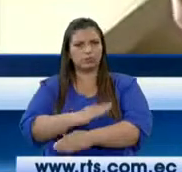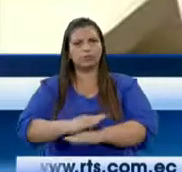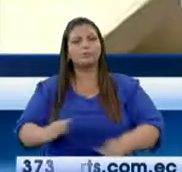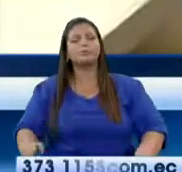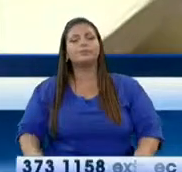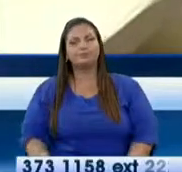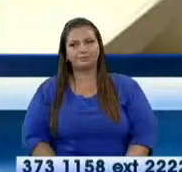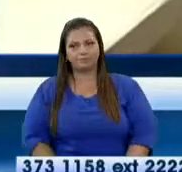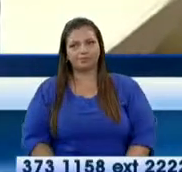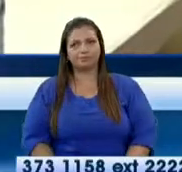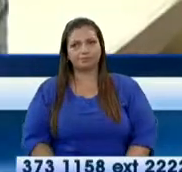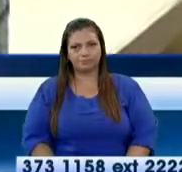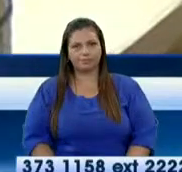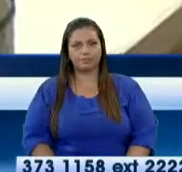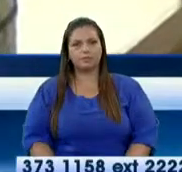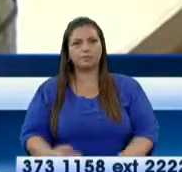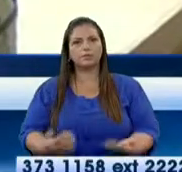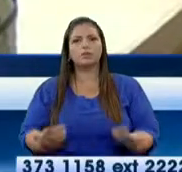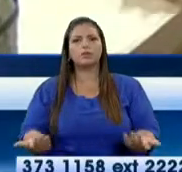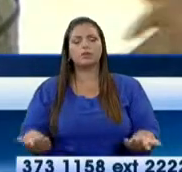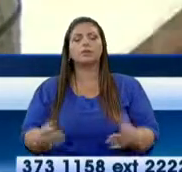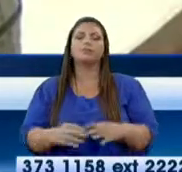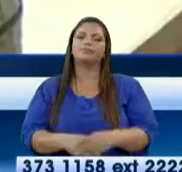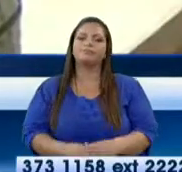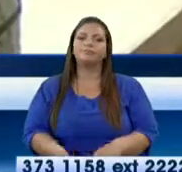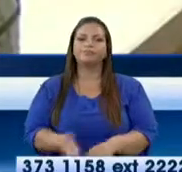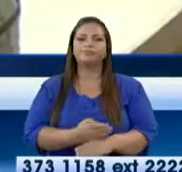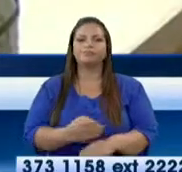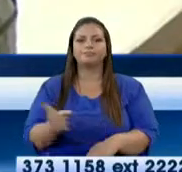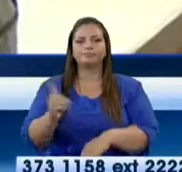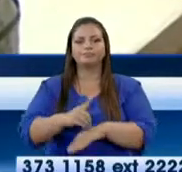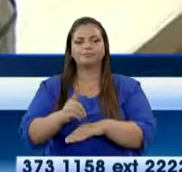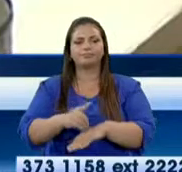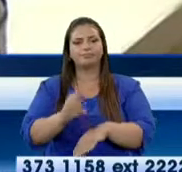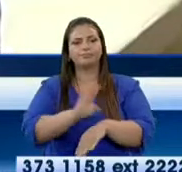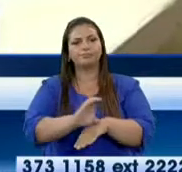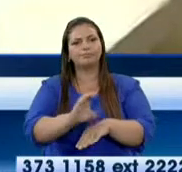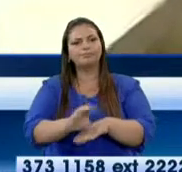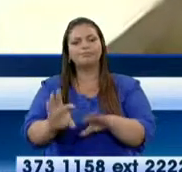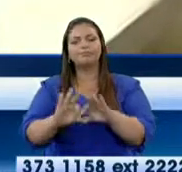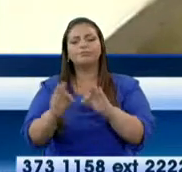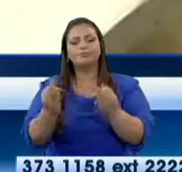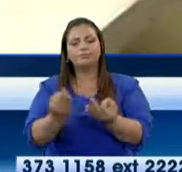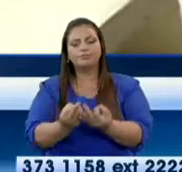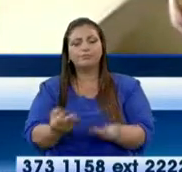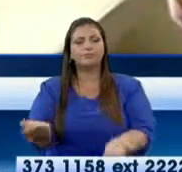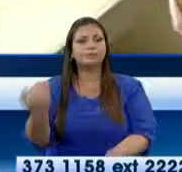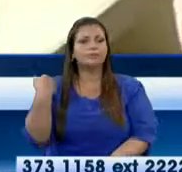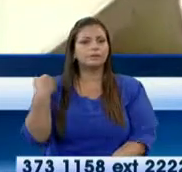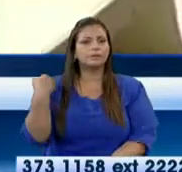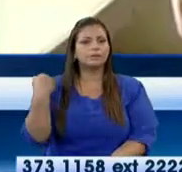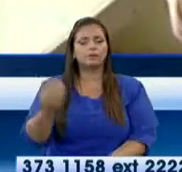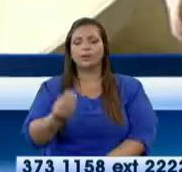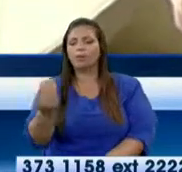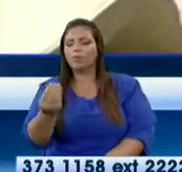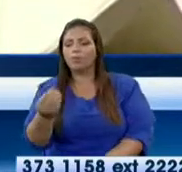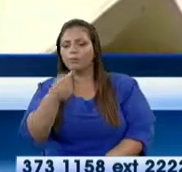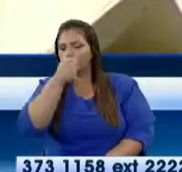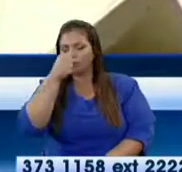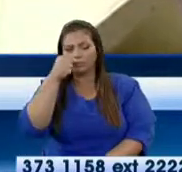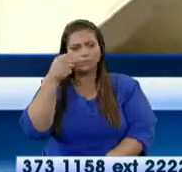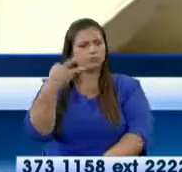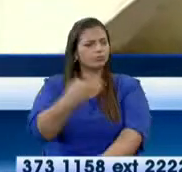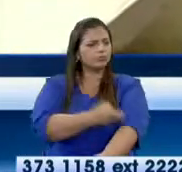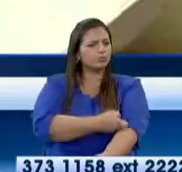para aquellas familias, familiares o que tengan familiares que estén involucrados en el consumo o abuso de droga, qué es lo primero que tienen que hacer